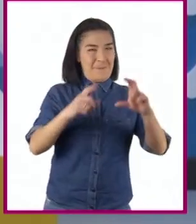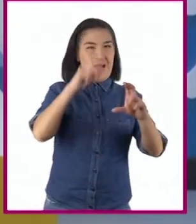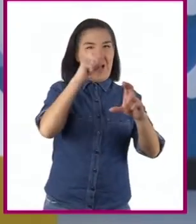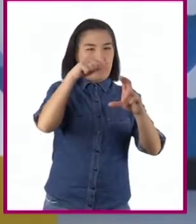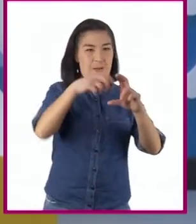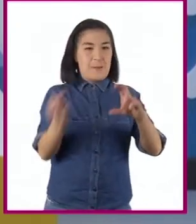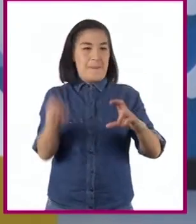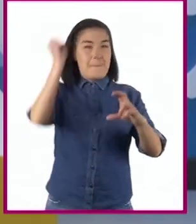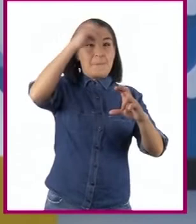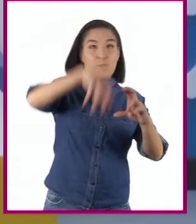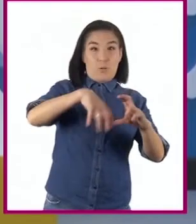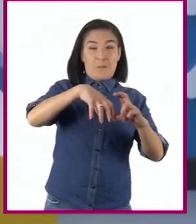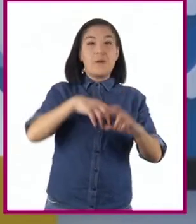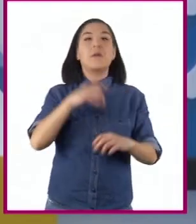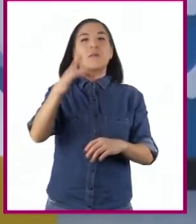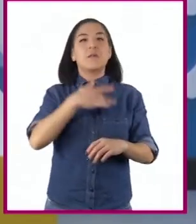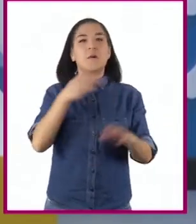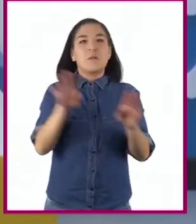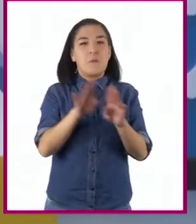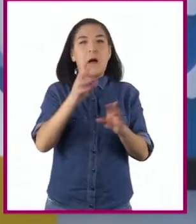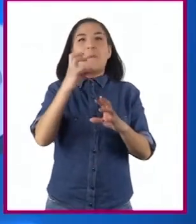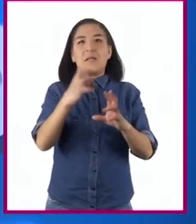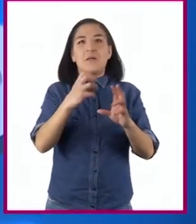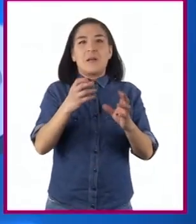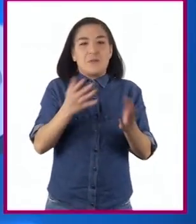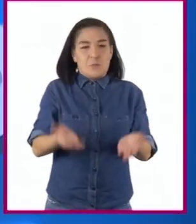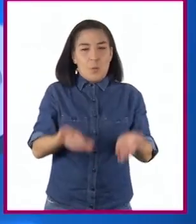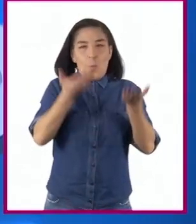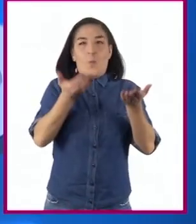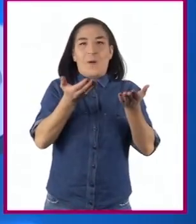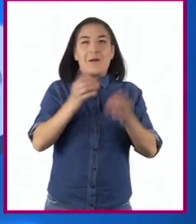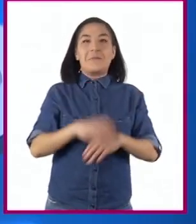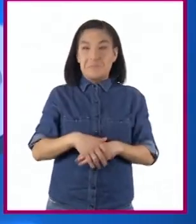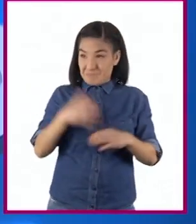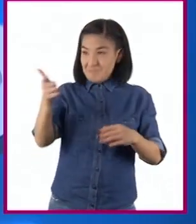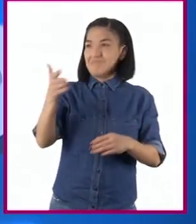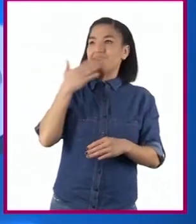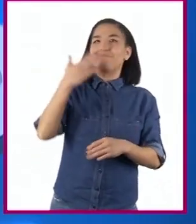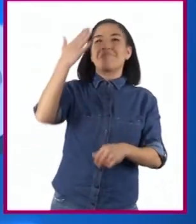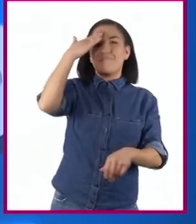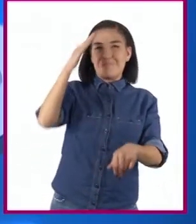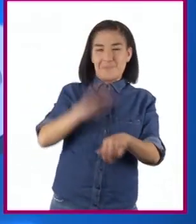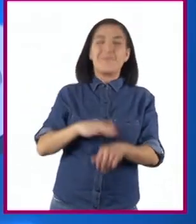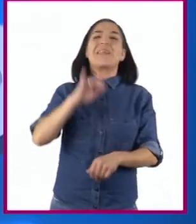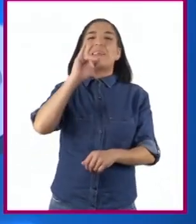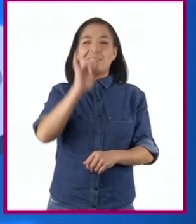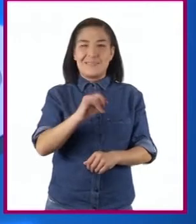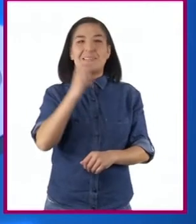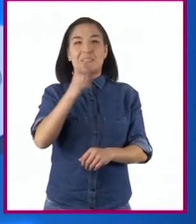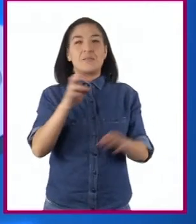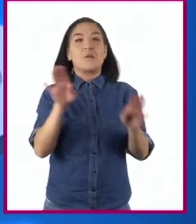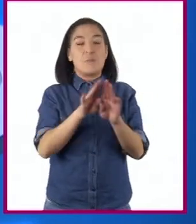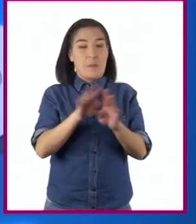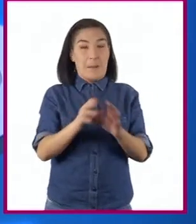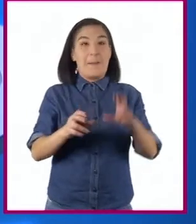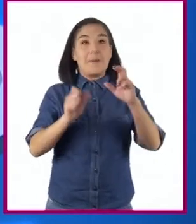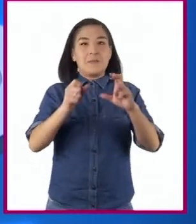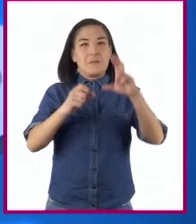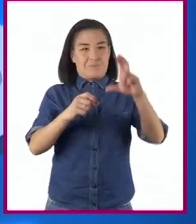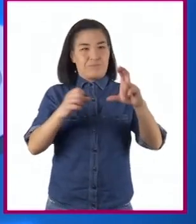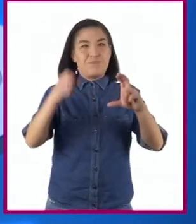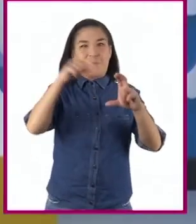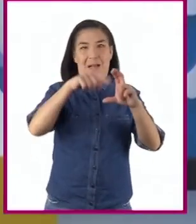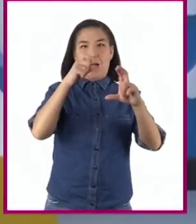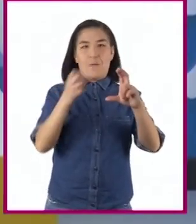la sueltas, la pelota es empujada hacia arriba. ¡Qué buena memoria tienes! Y sí, lo que empuja a la pelota es la fuerza